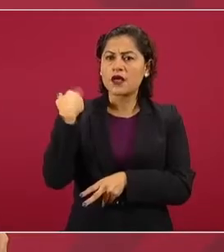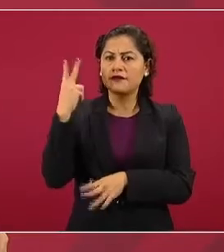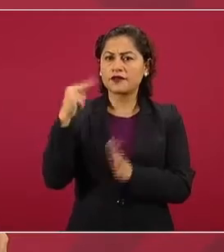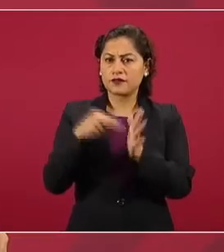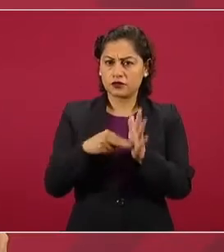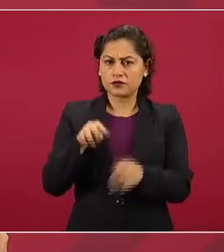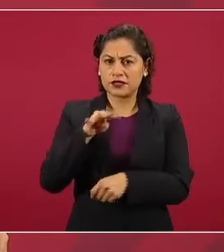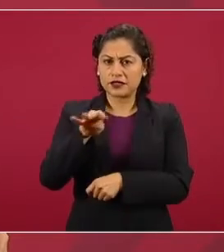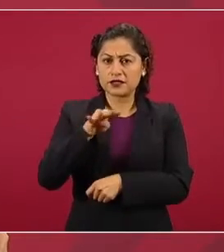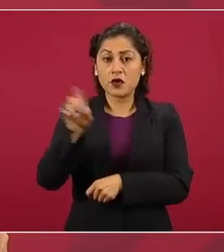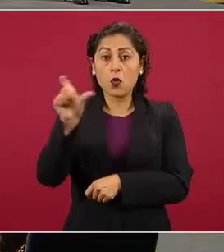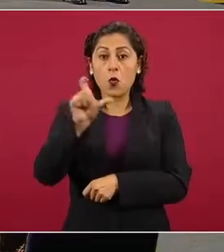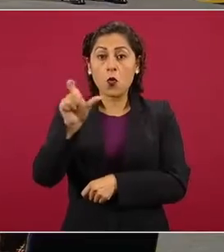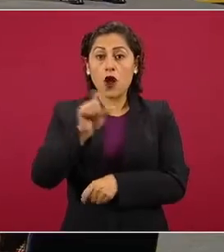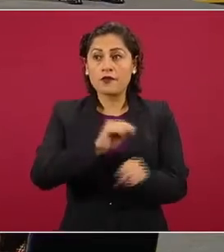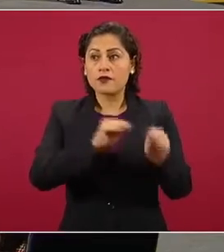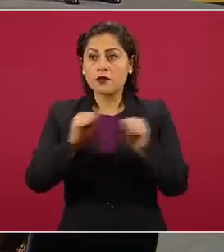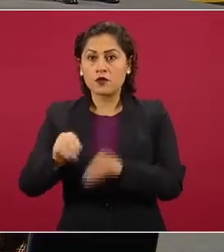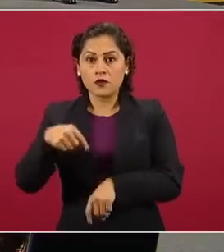2019, al principio del gobierno,